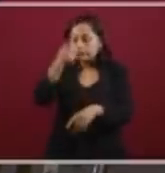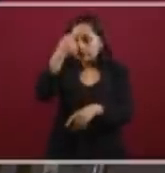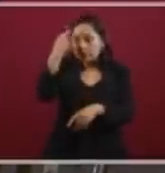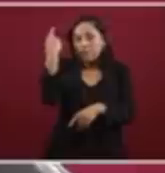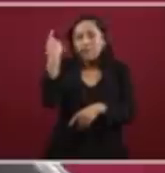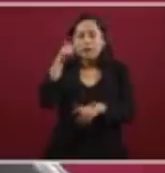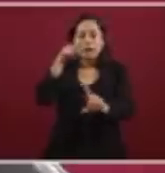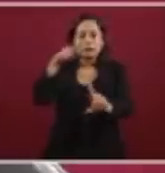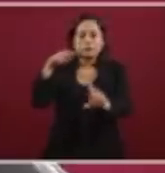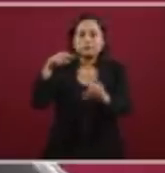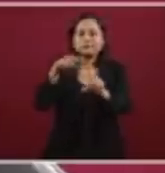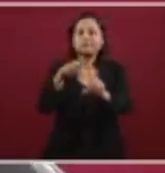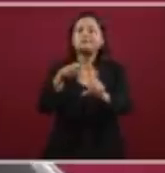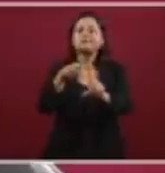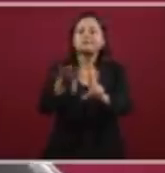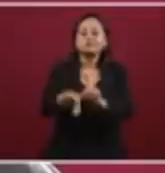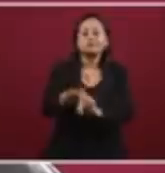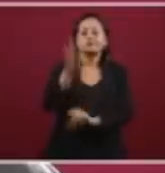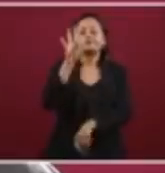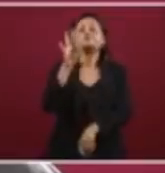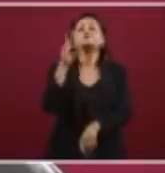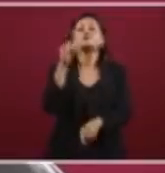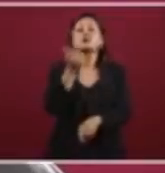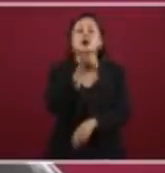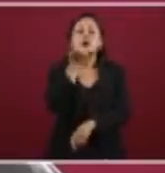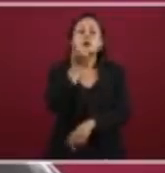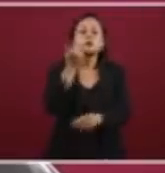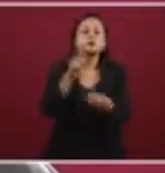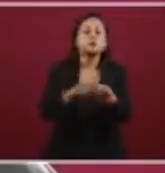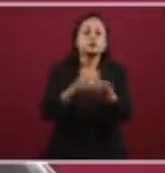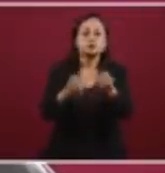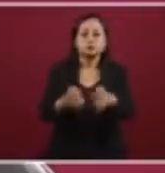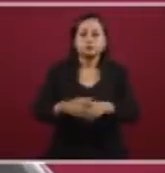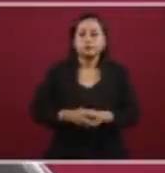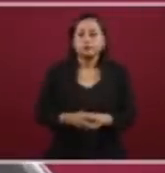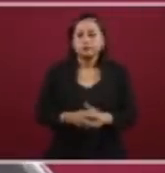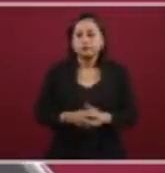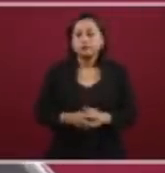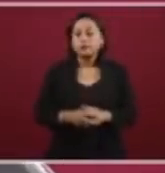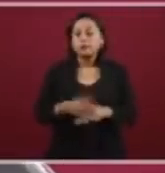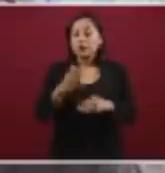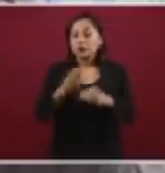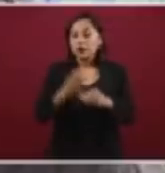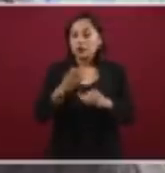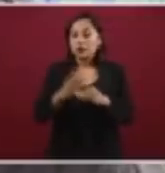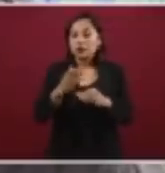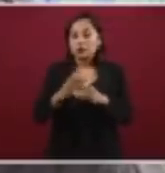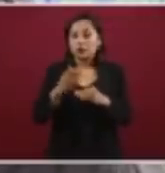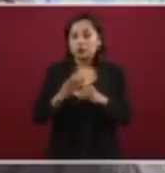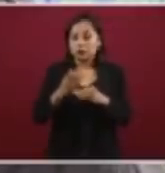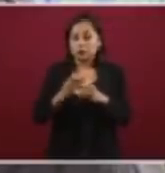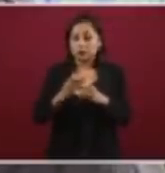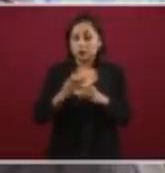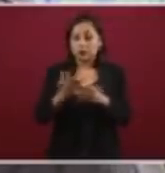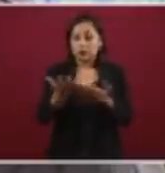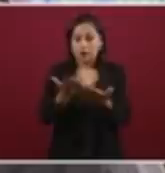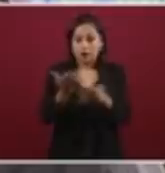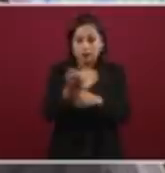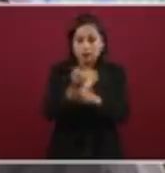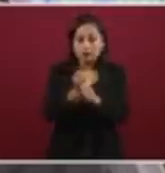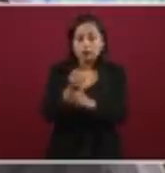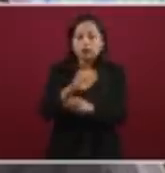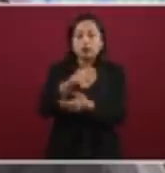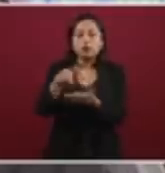localizar el paradero de los estudiantes actualmente se encuentra realizándose esta diligencia ministerial en el municipio